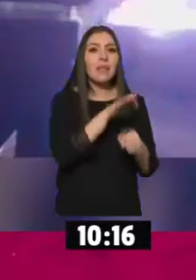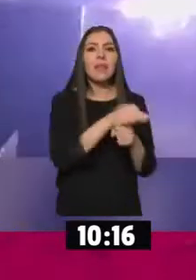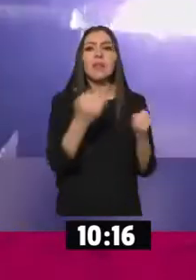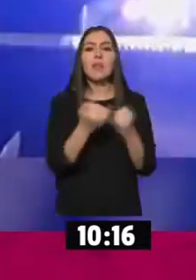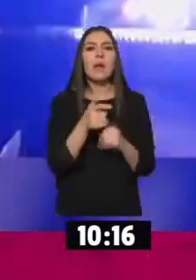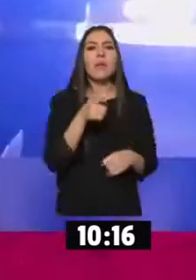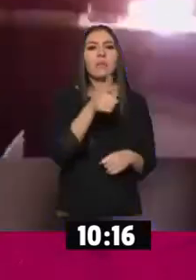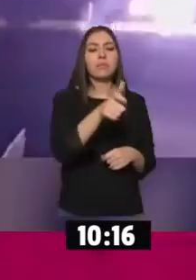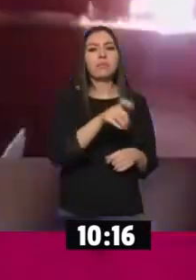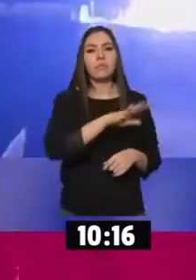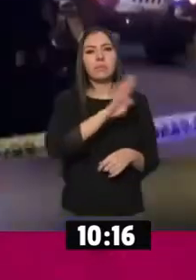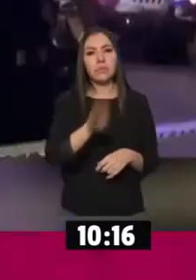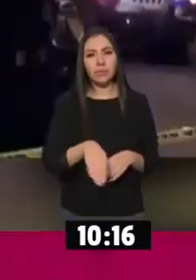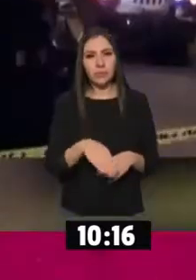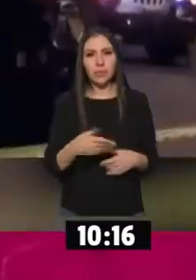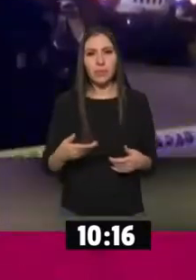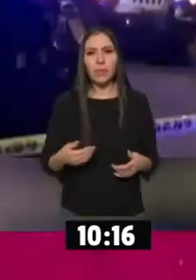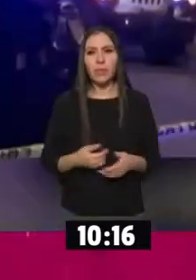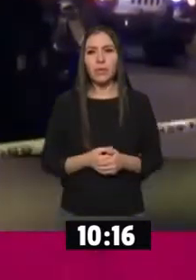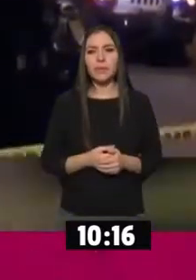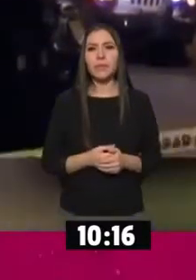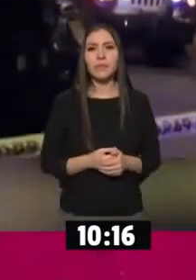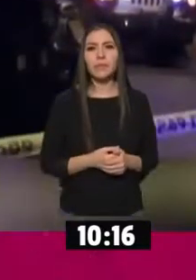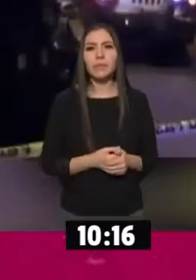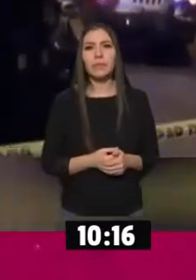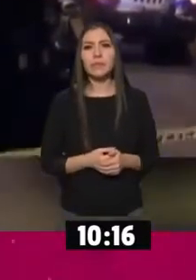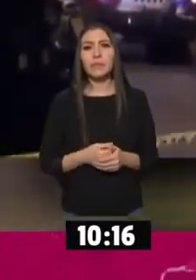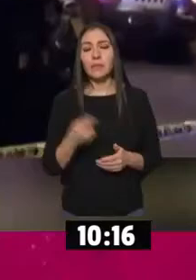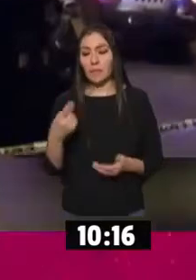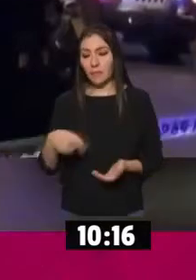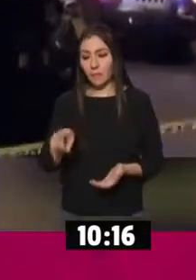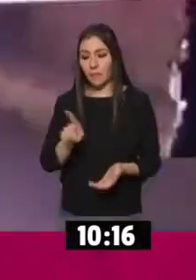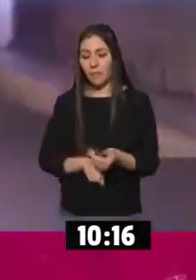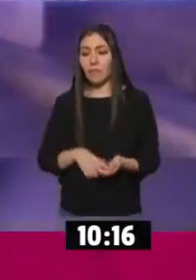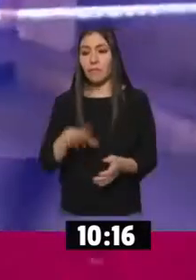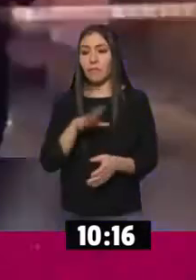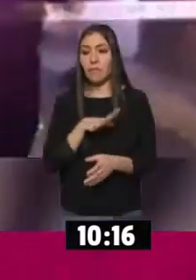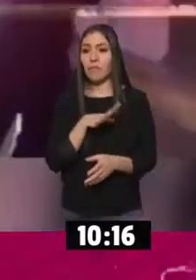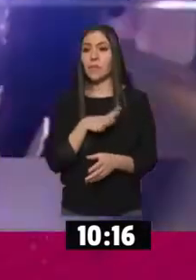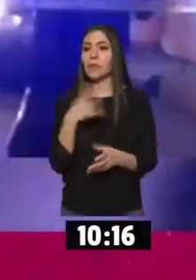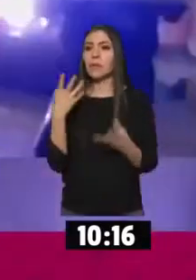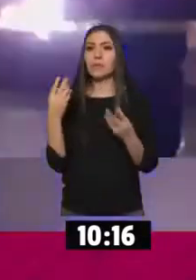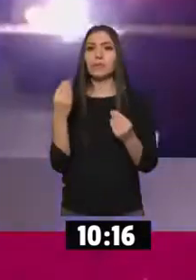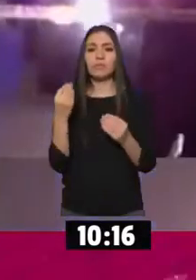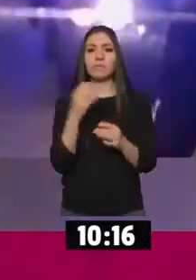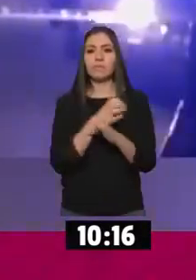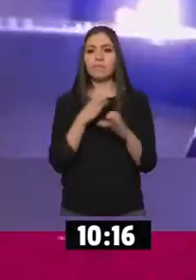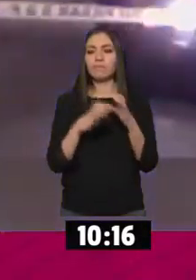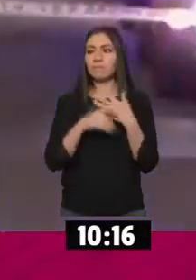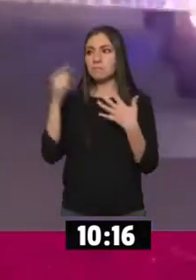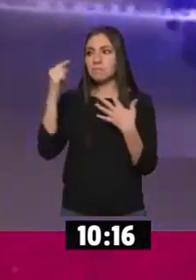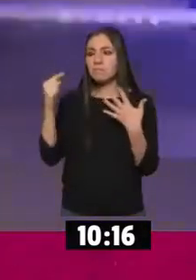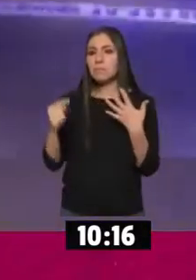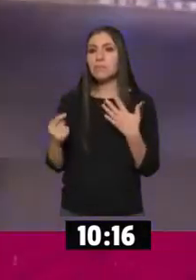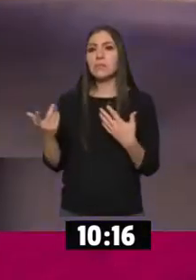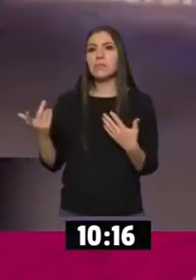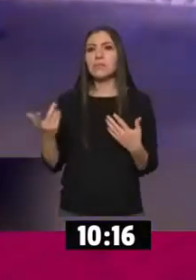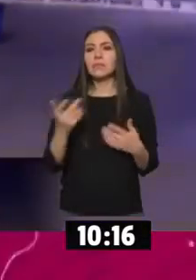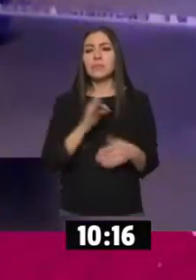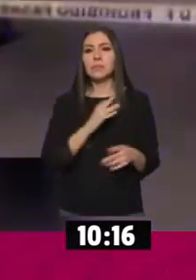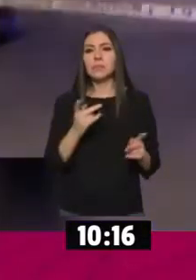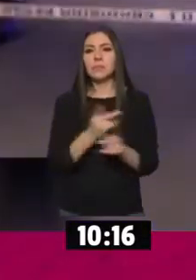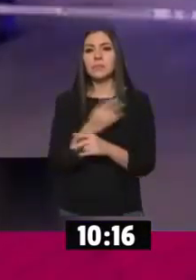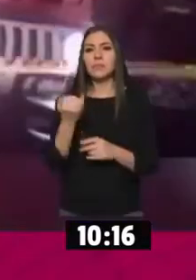Y esto nos habla también de que detrás de esto hay múltiples factores, Fernanda. Pueden haber casos como este que te